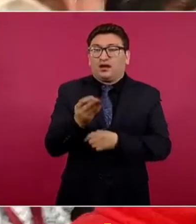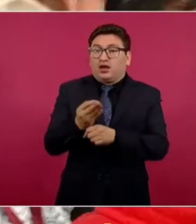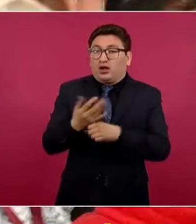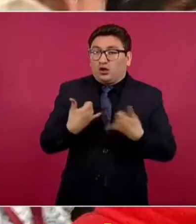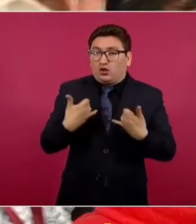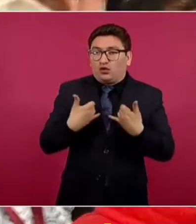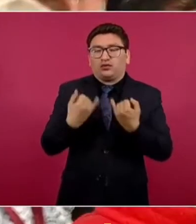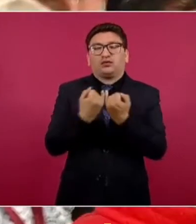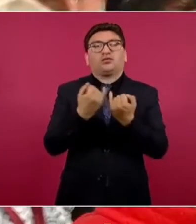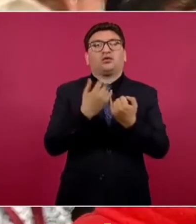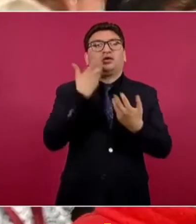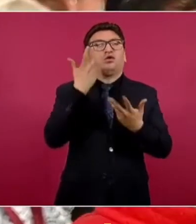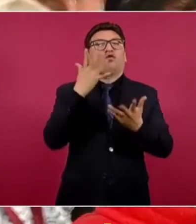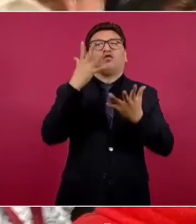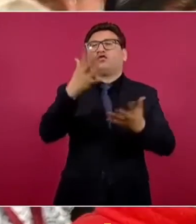en la política.